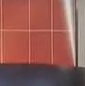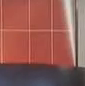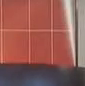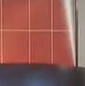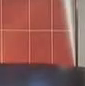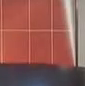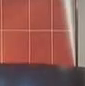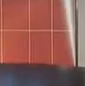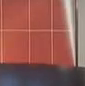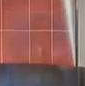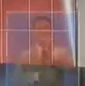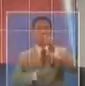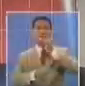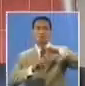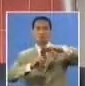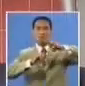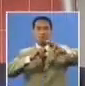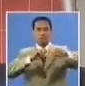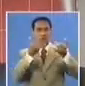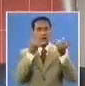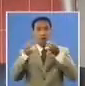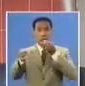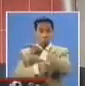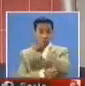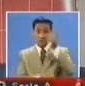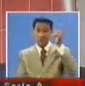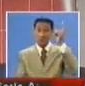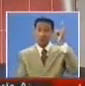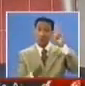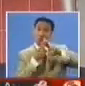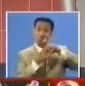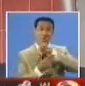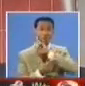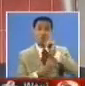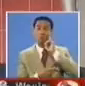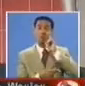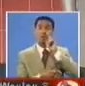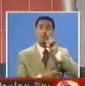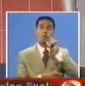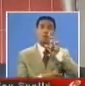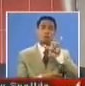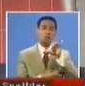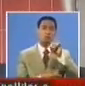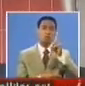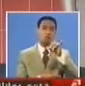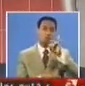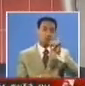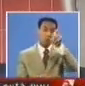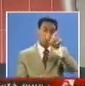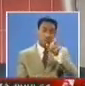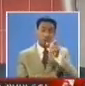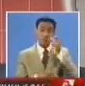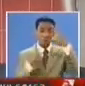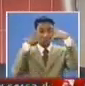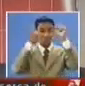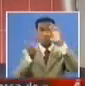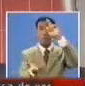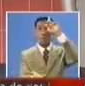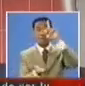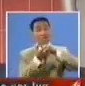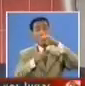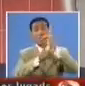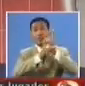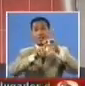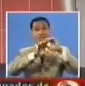Seguimos con más de la presente emisión del noticiero Meridiano. Usted conoce este nombre, Diony Guadagnino, el windsurfista profesional que participa en el